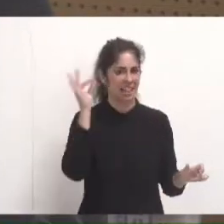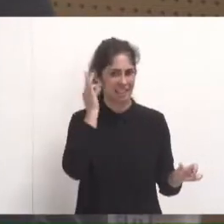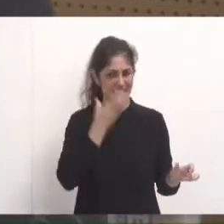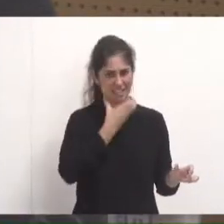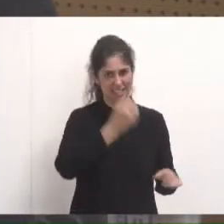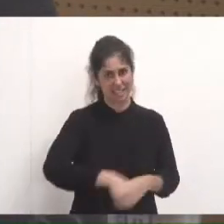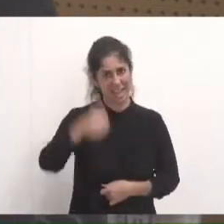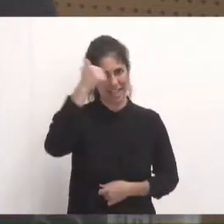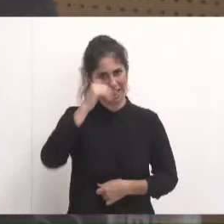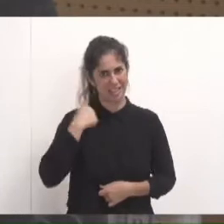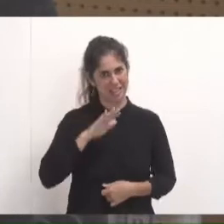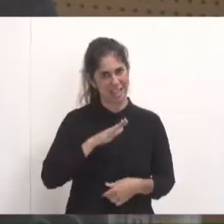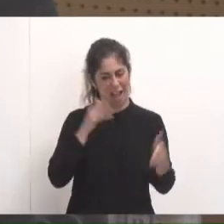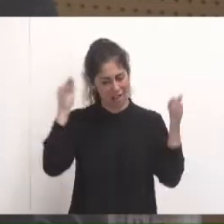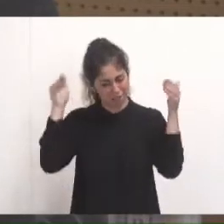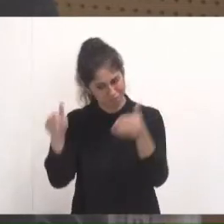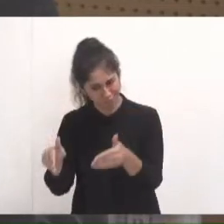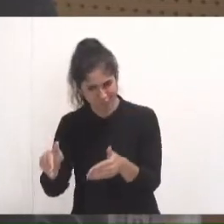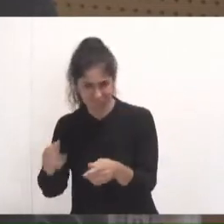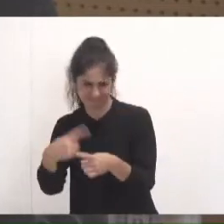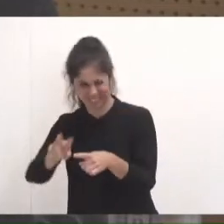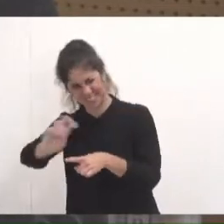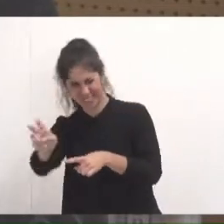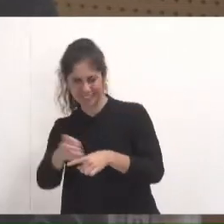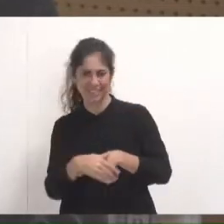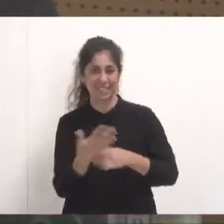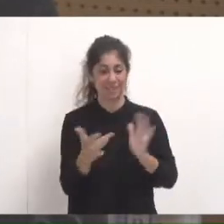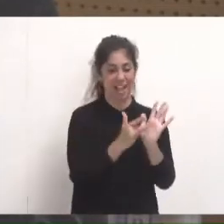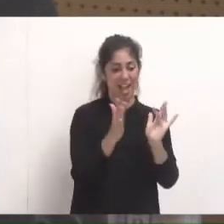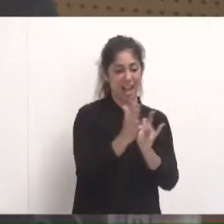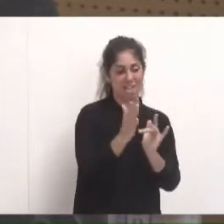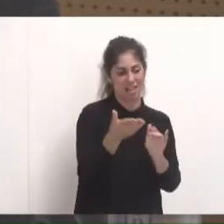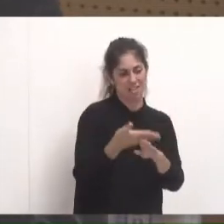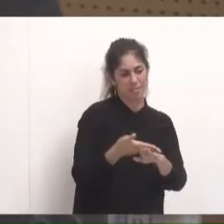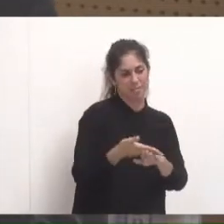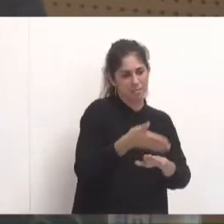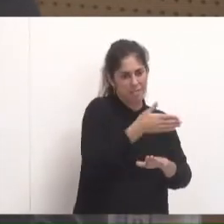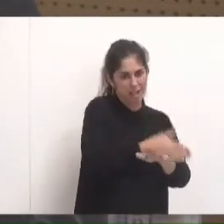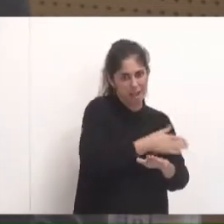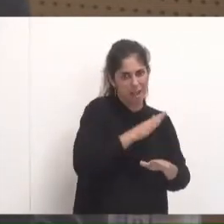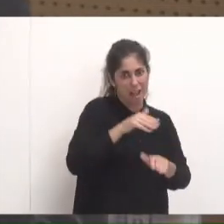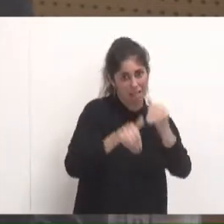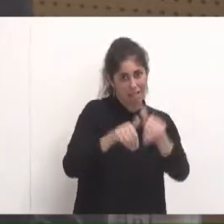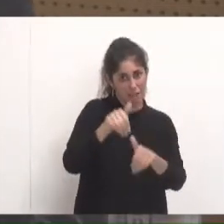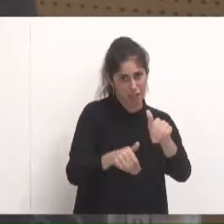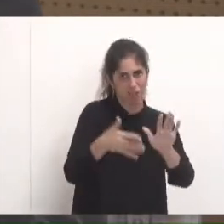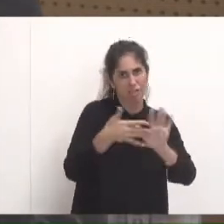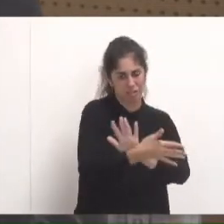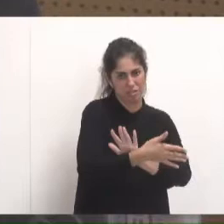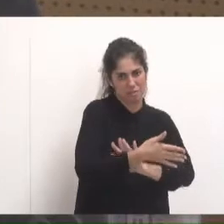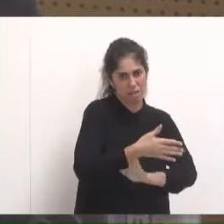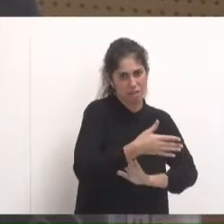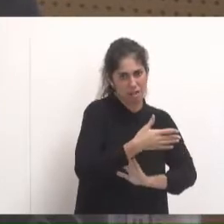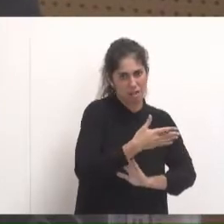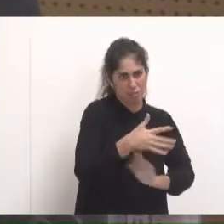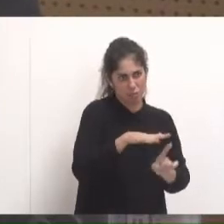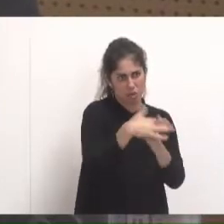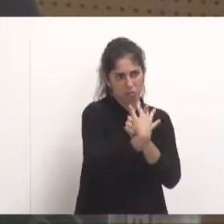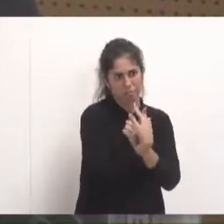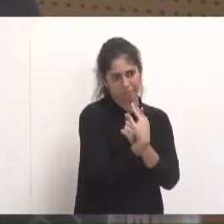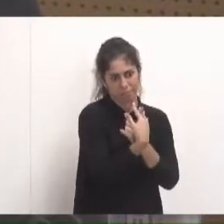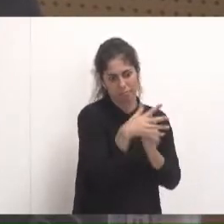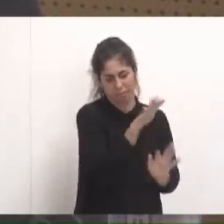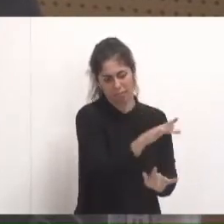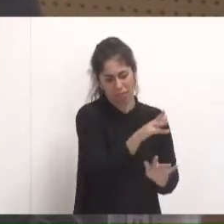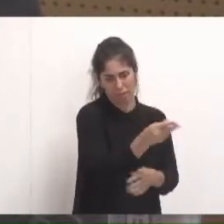¿no? Y el abril también tendrá unas connotaciones preelectorales que siempre serán menores que las de mayo. Bien, la idea que compartimos y por eso se